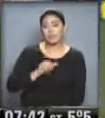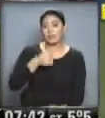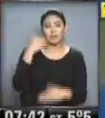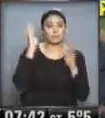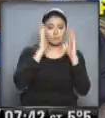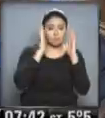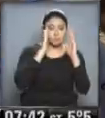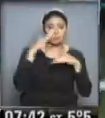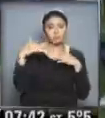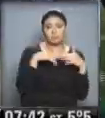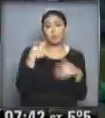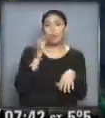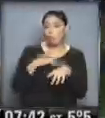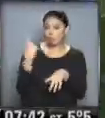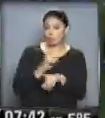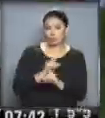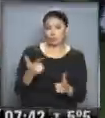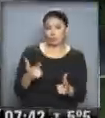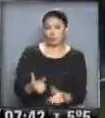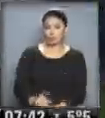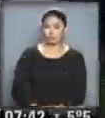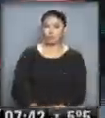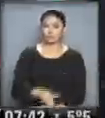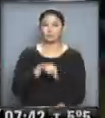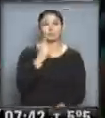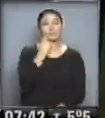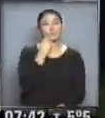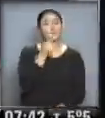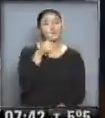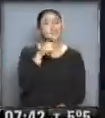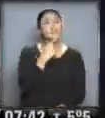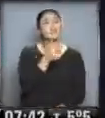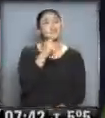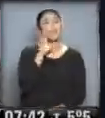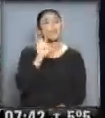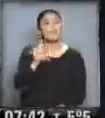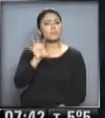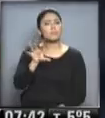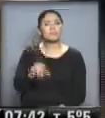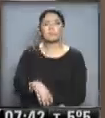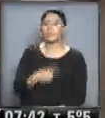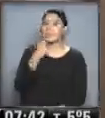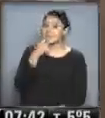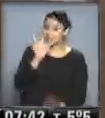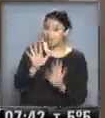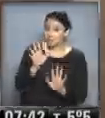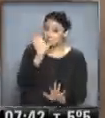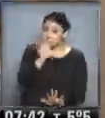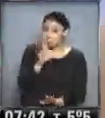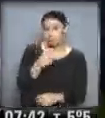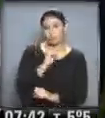trabajo nosotros y ganar, y esto no es culpa de nosotros. Dice que los cargó. ¿No? Si fue así, no está bien con Juan, de Juan, pero